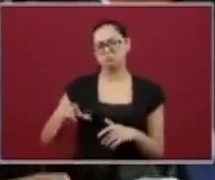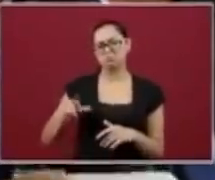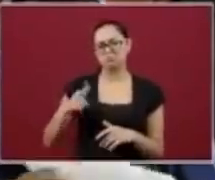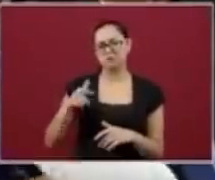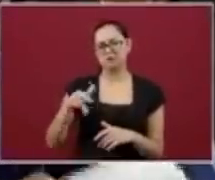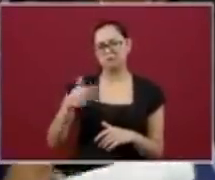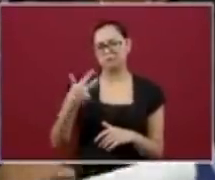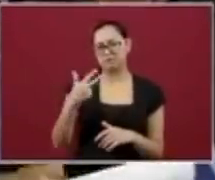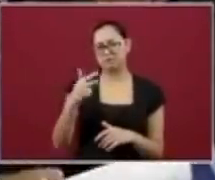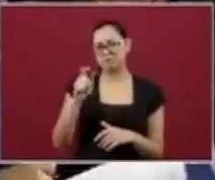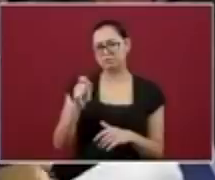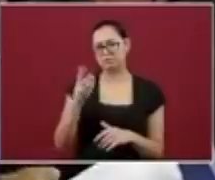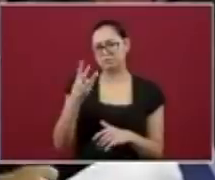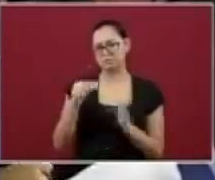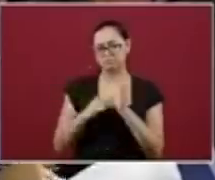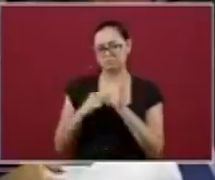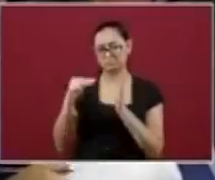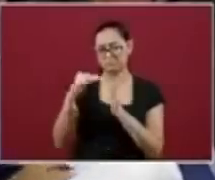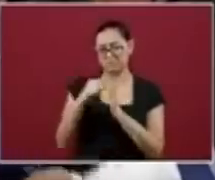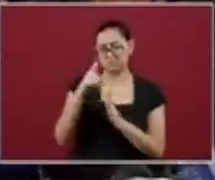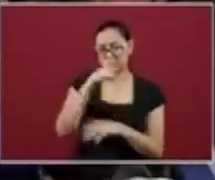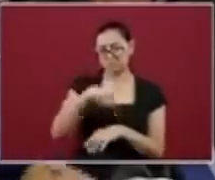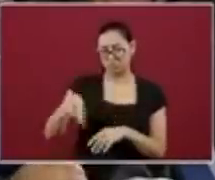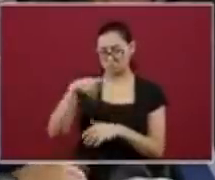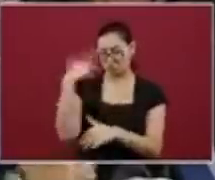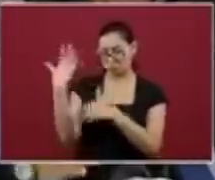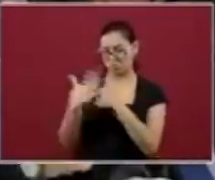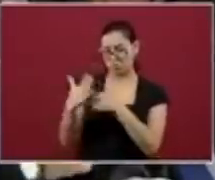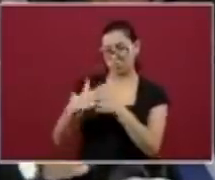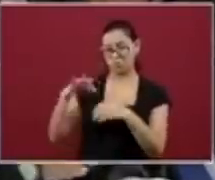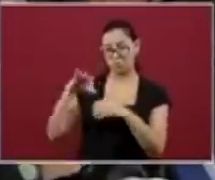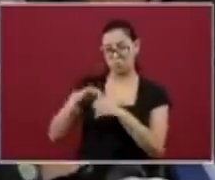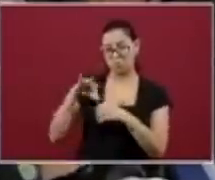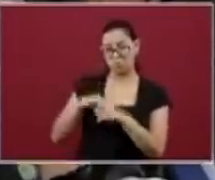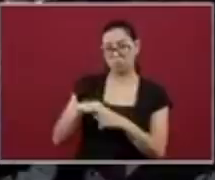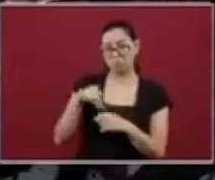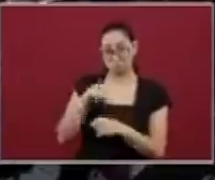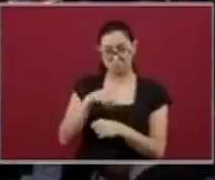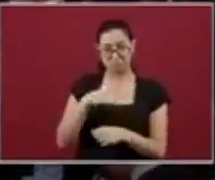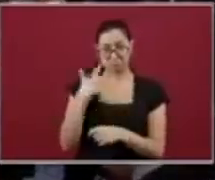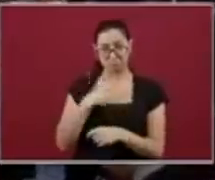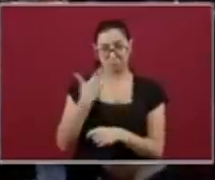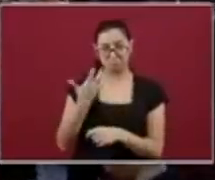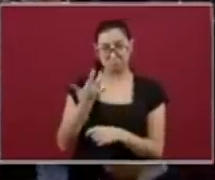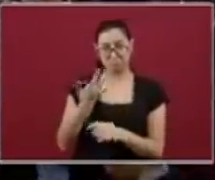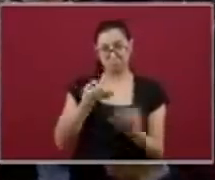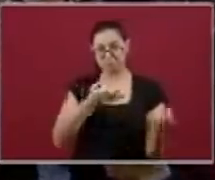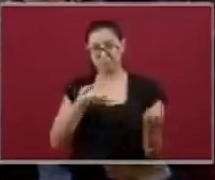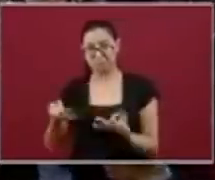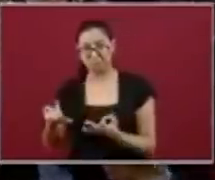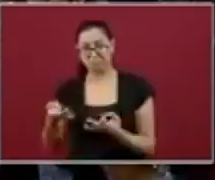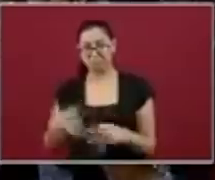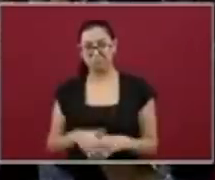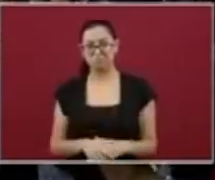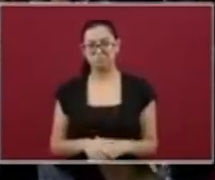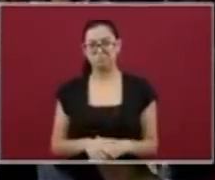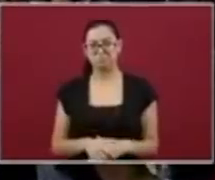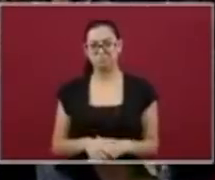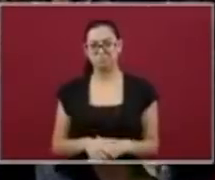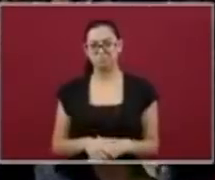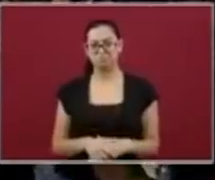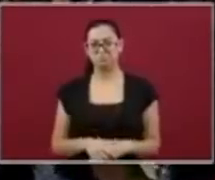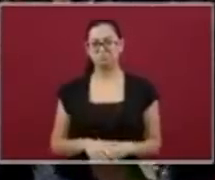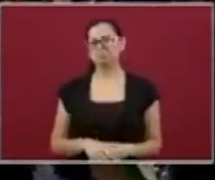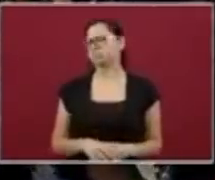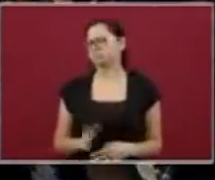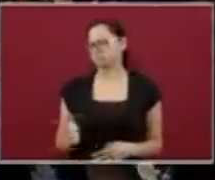13.3 millones de mexicanos que pudieran incidir en las próximas elecciones? Mire, no es nuestro objetivo